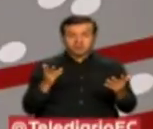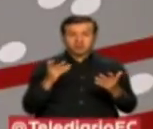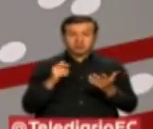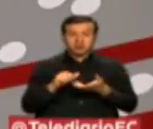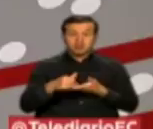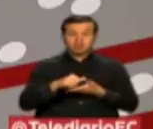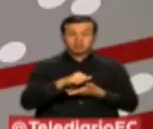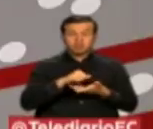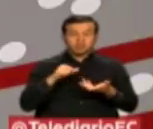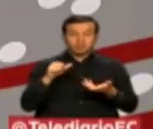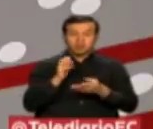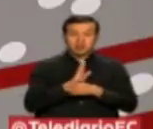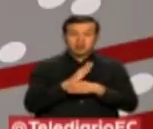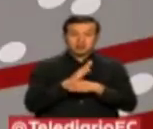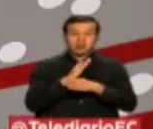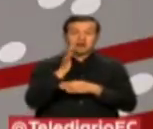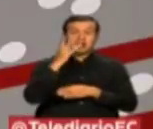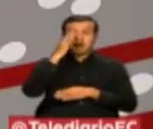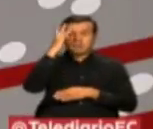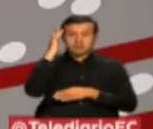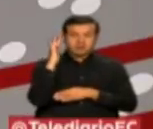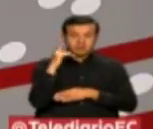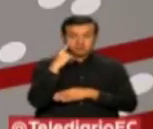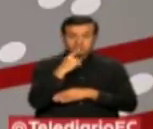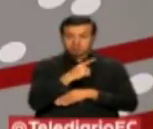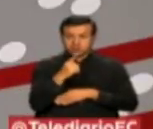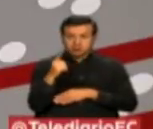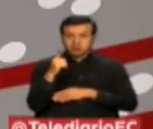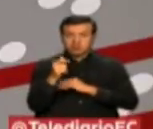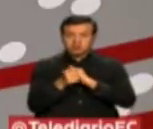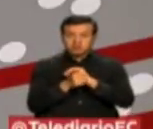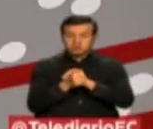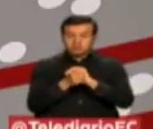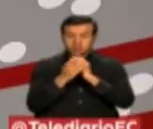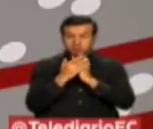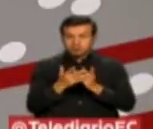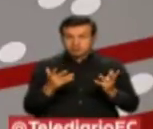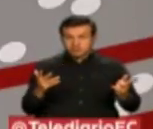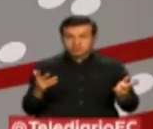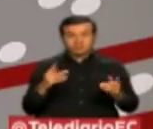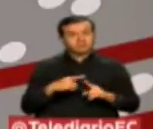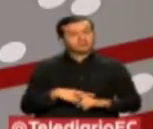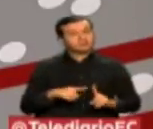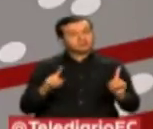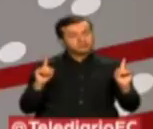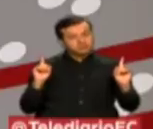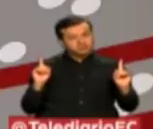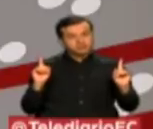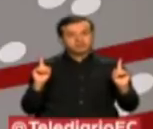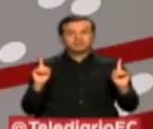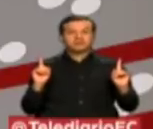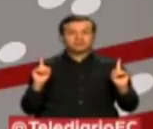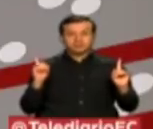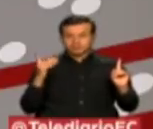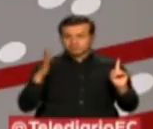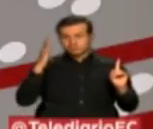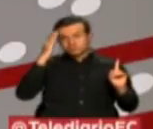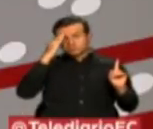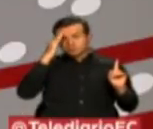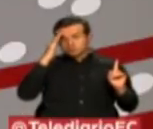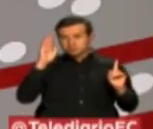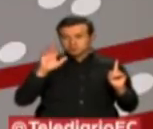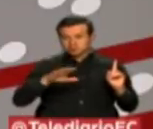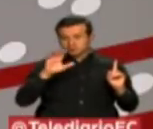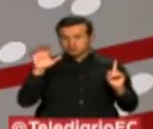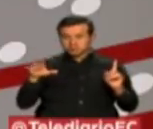de aleta amarilla, que dentro de su ruta migratoria también pasa por Galápagos. Pero sin embargo, tenemos el caso también